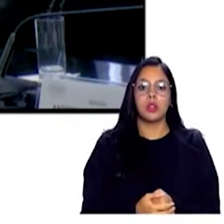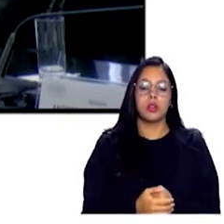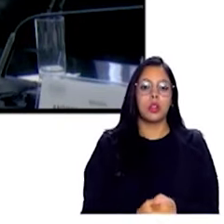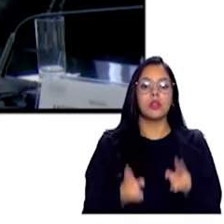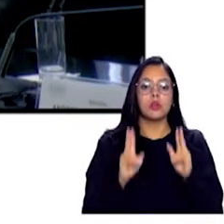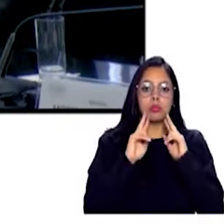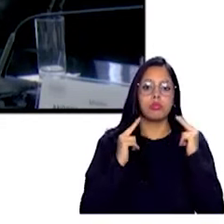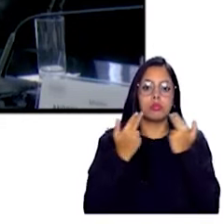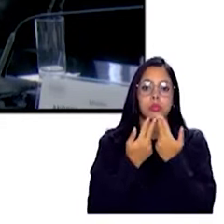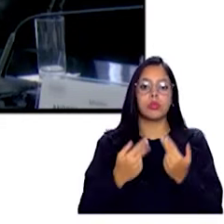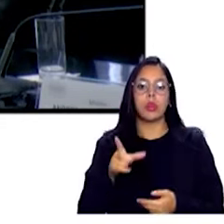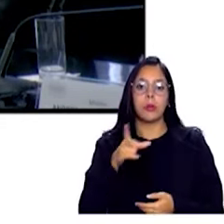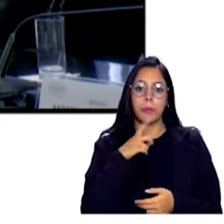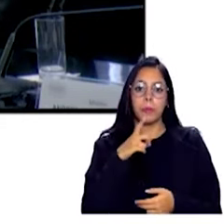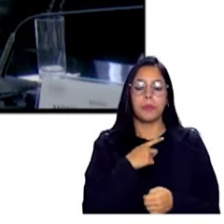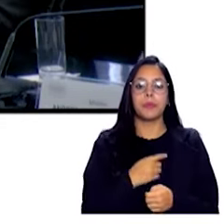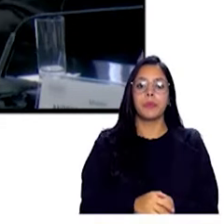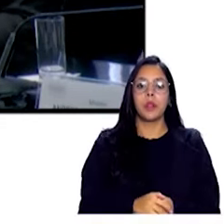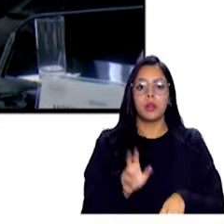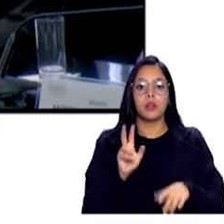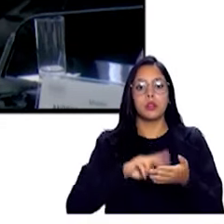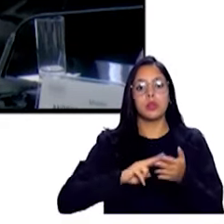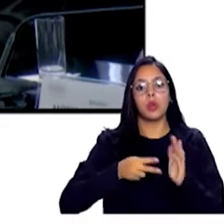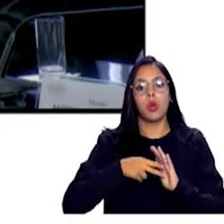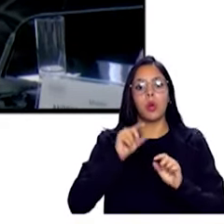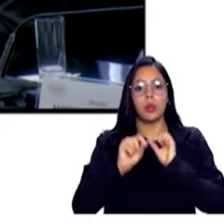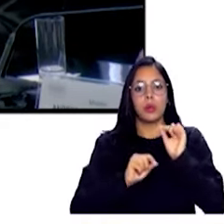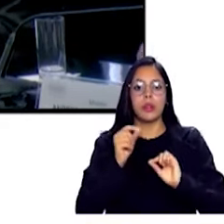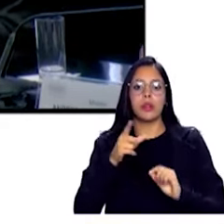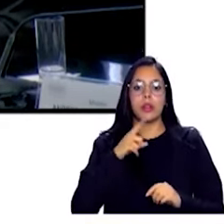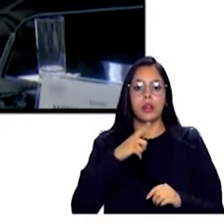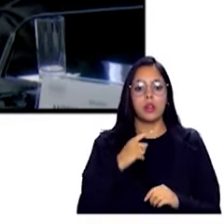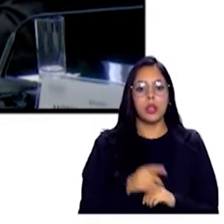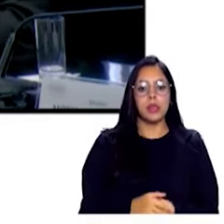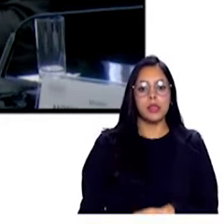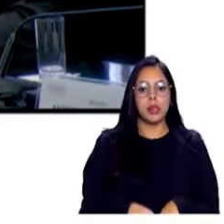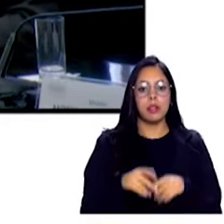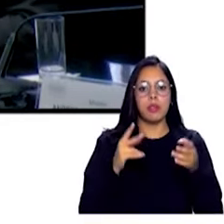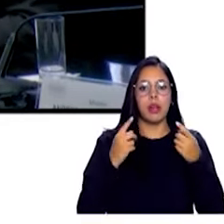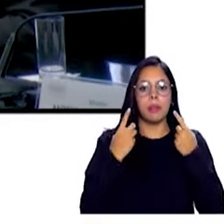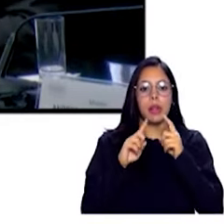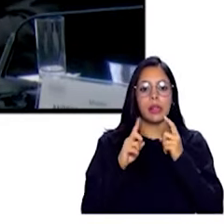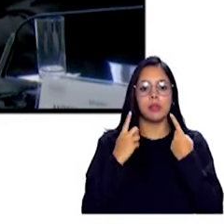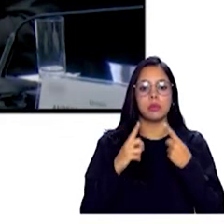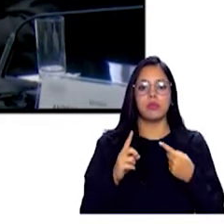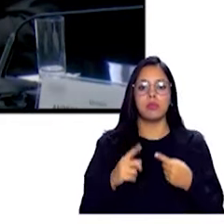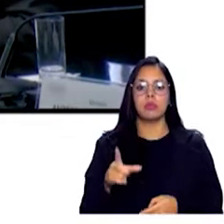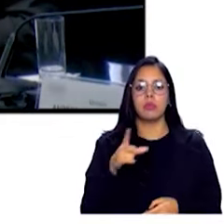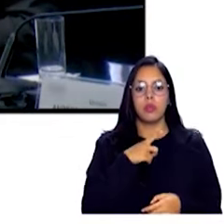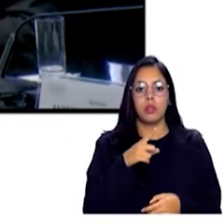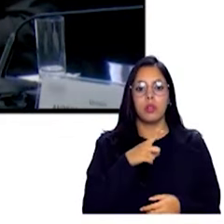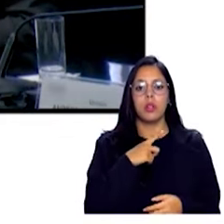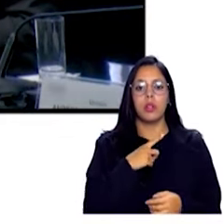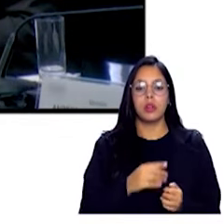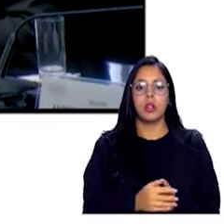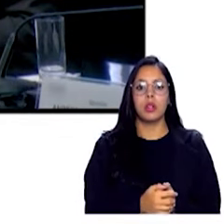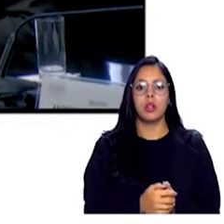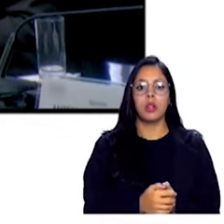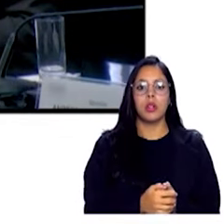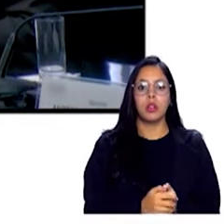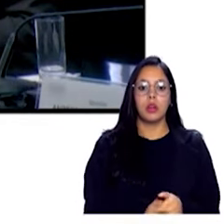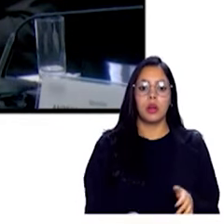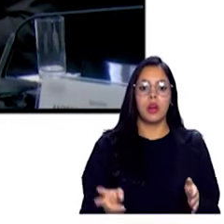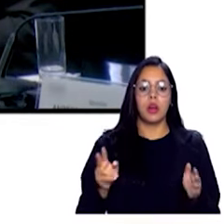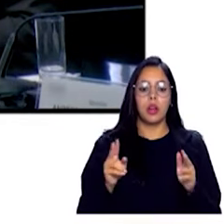aunque se recurra los tribunal de apelación confirman frecuencia las sentencias que se dictan con